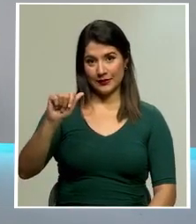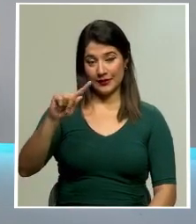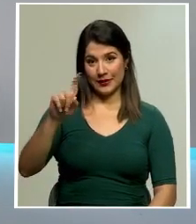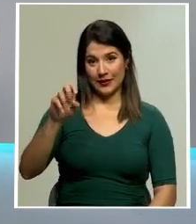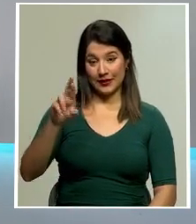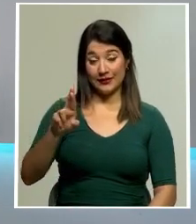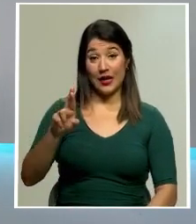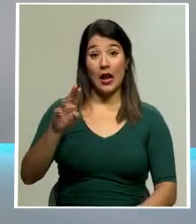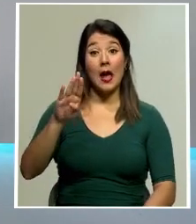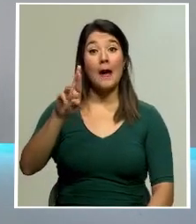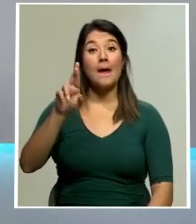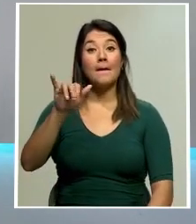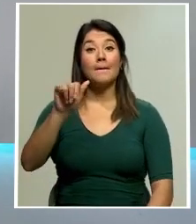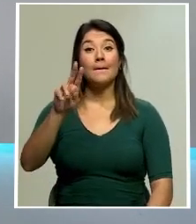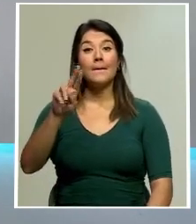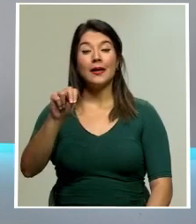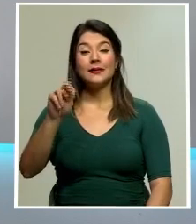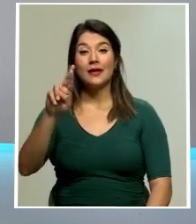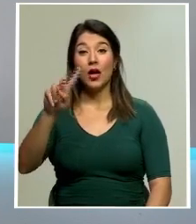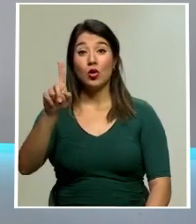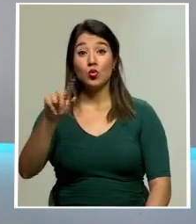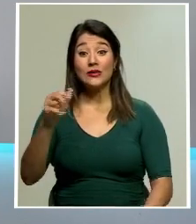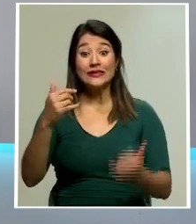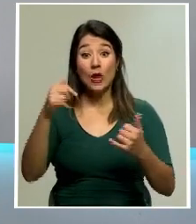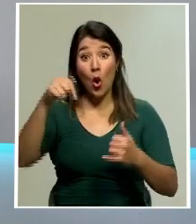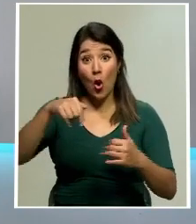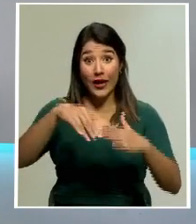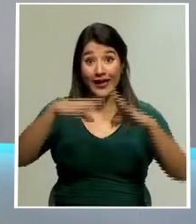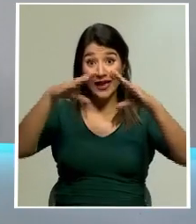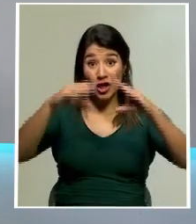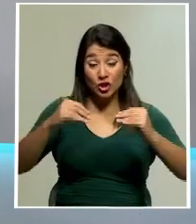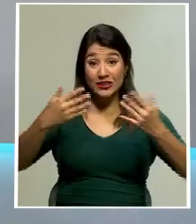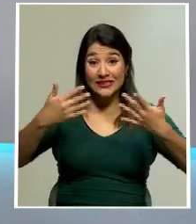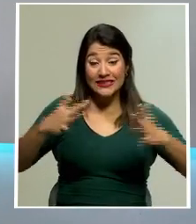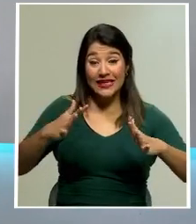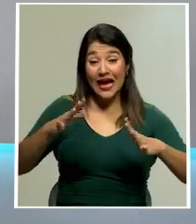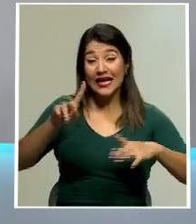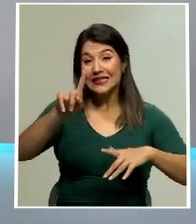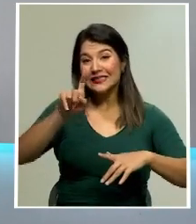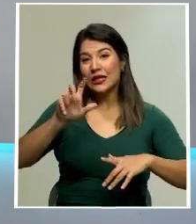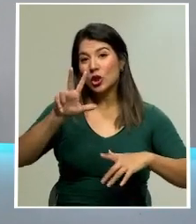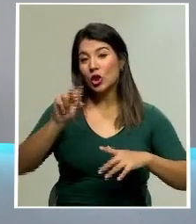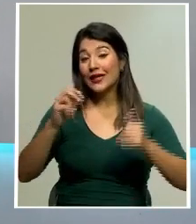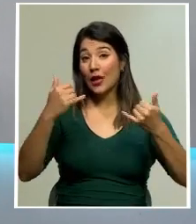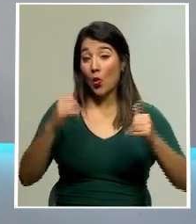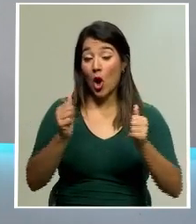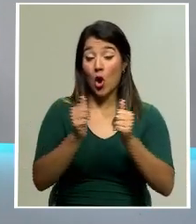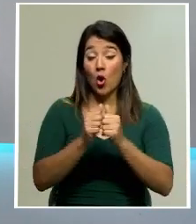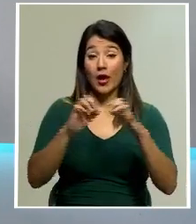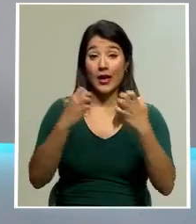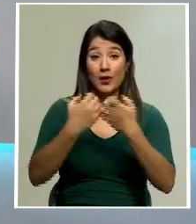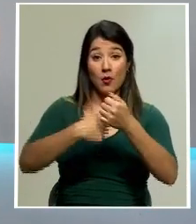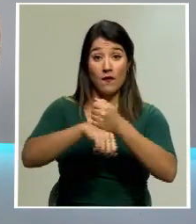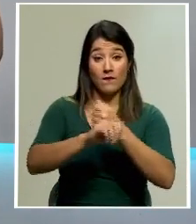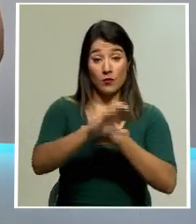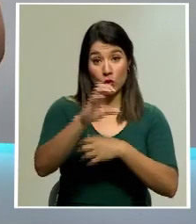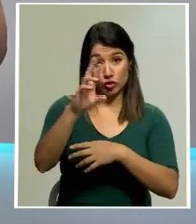130 juegos con la selección nacional esta noche en minutos ante México. De ellos, 124 serán clase